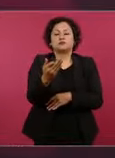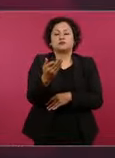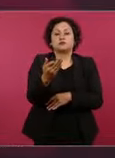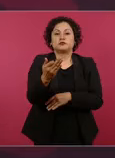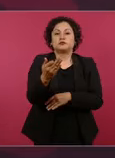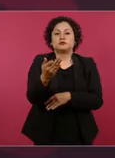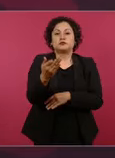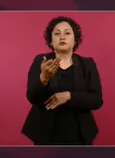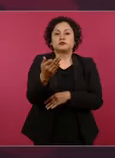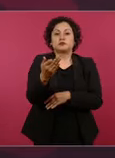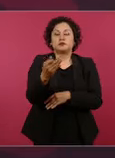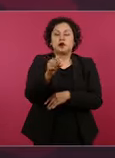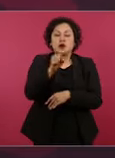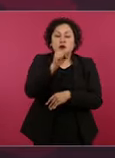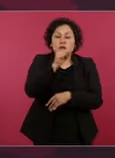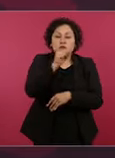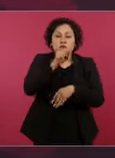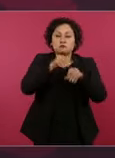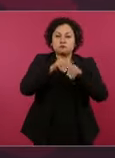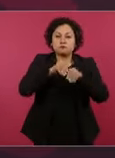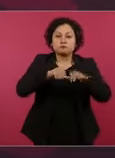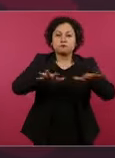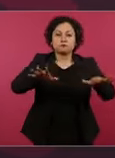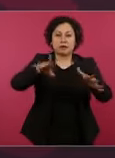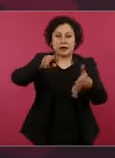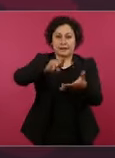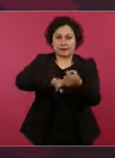lanzan la campaña en internet